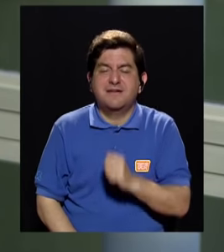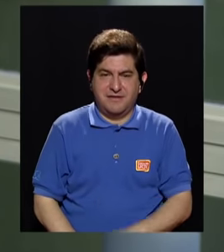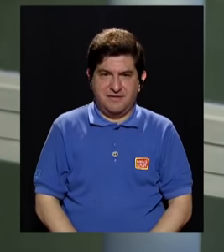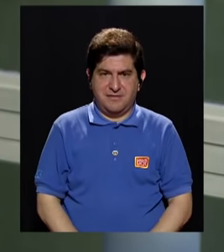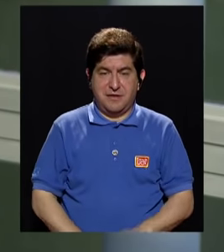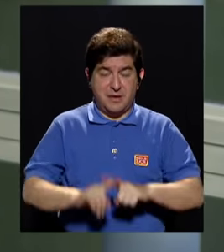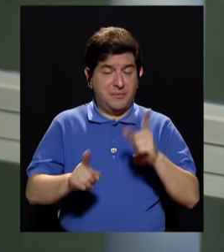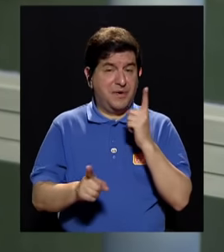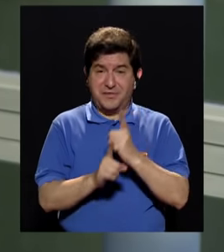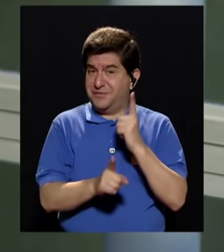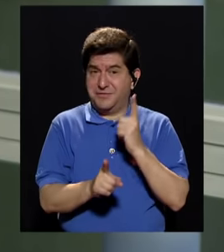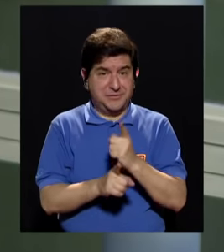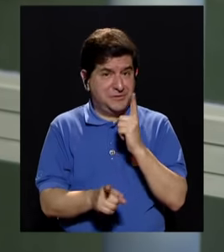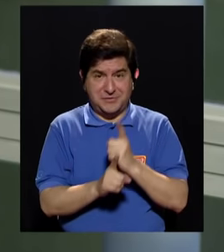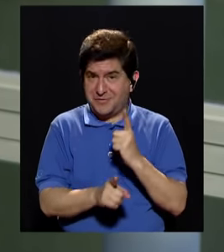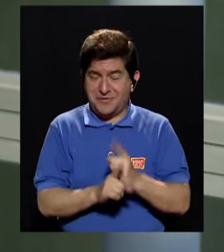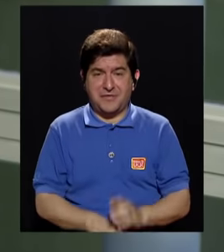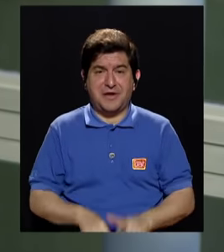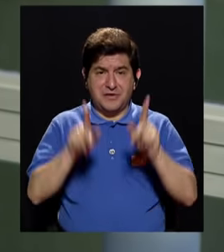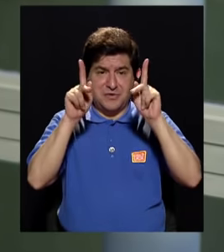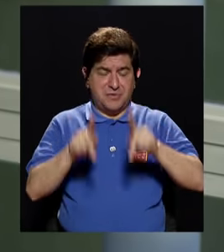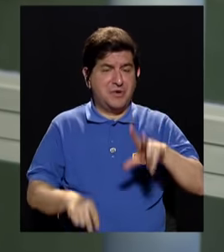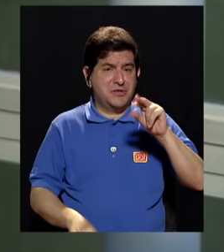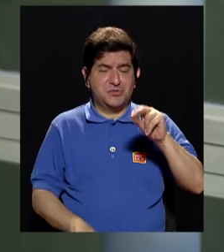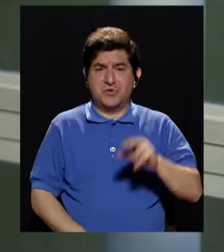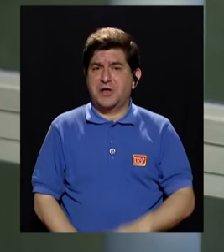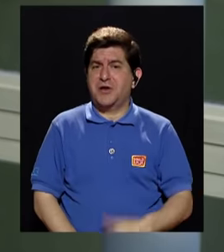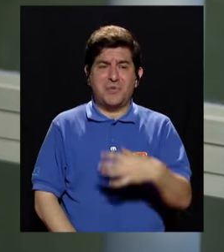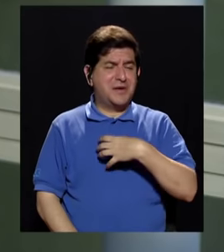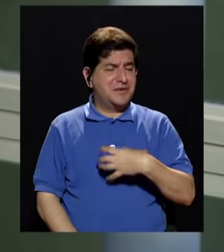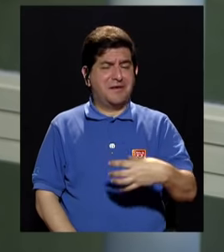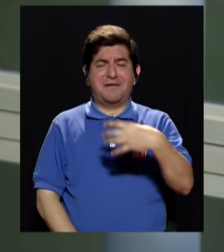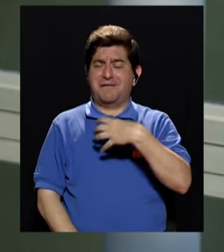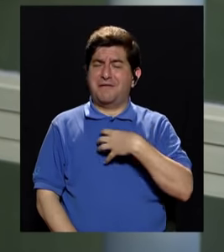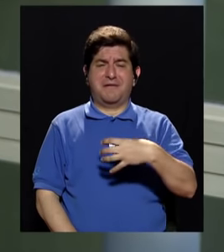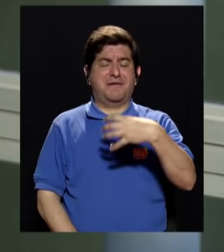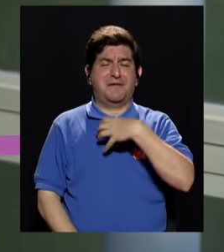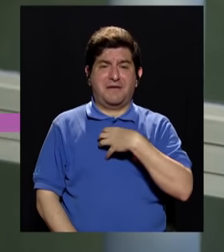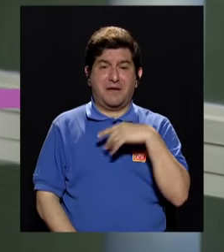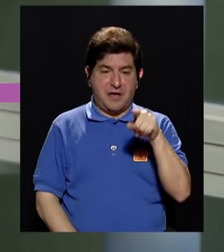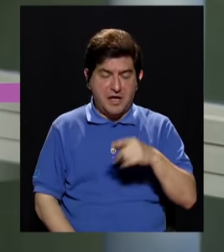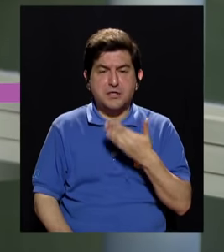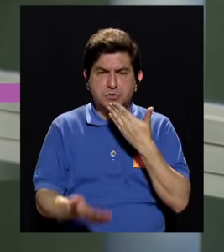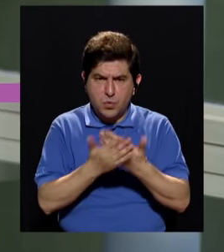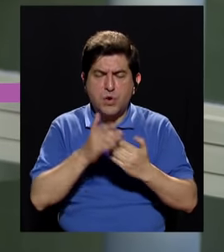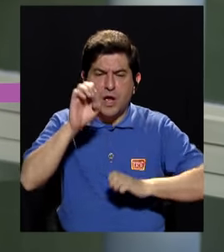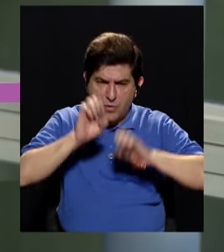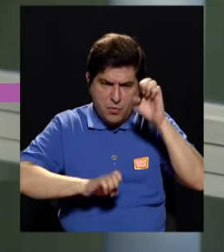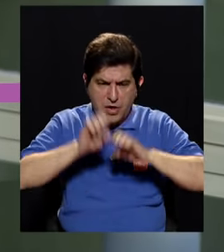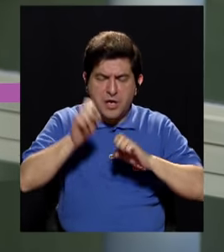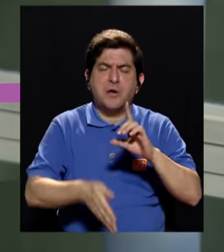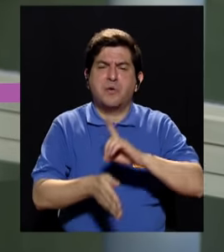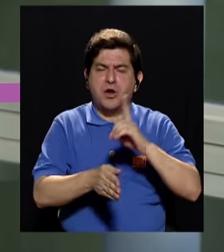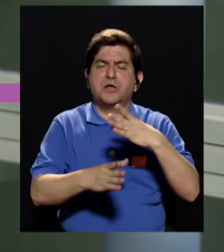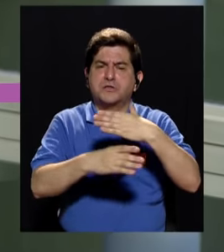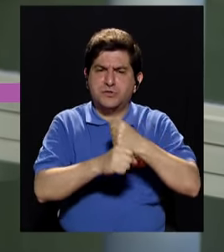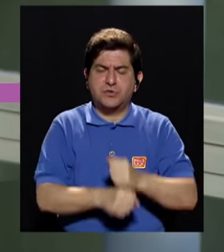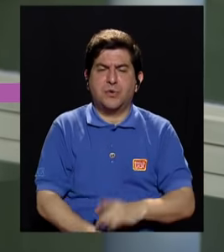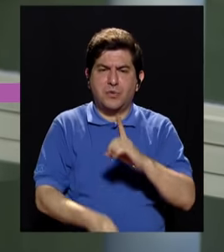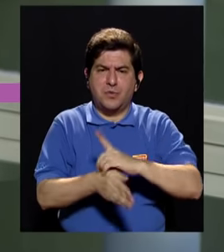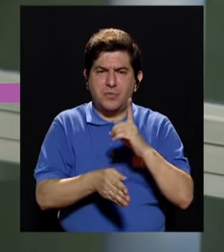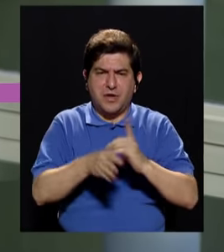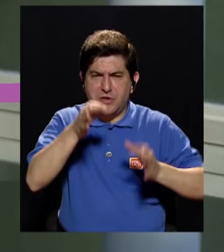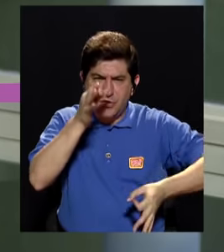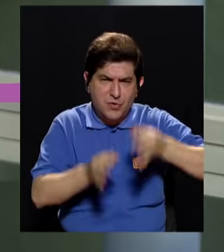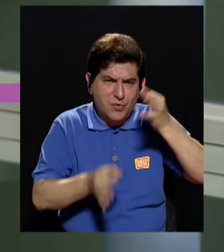verdad y en realidad no es así verdad la gente no tiene que llegar tanto quejándose porque para eso se hace una buena valoración médica el médico